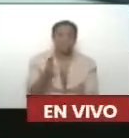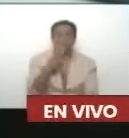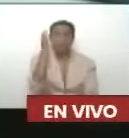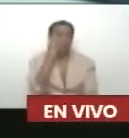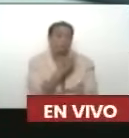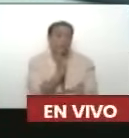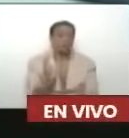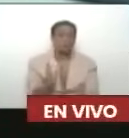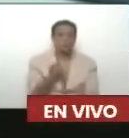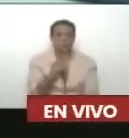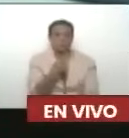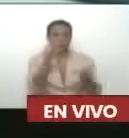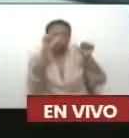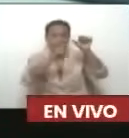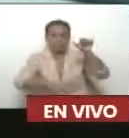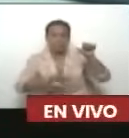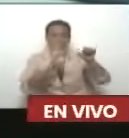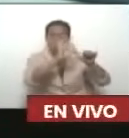Sí, sí, sí.